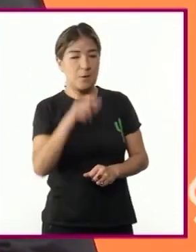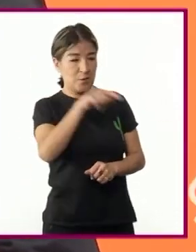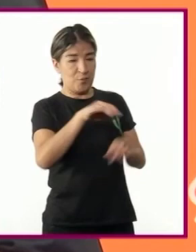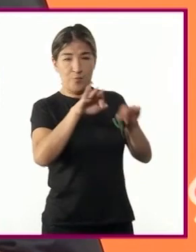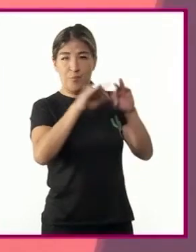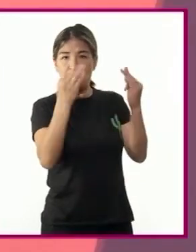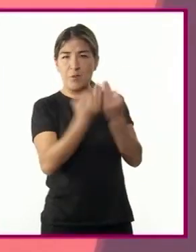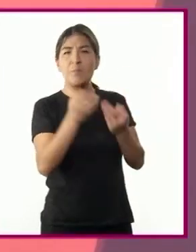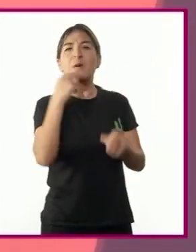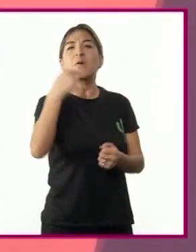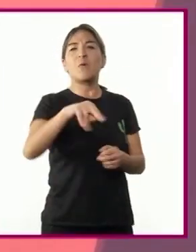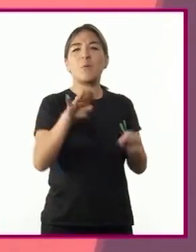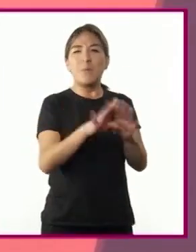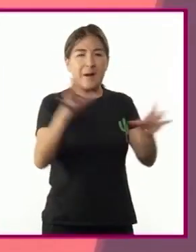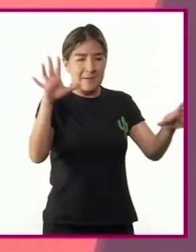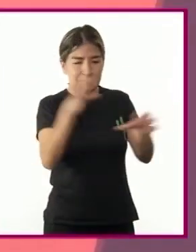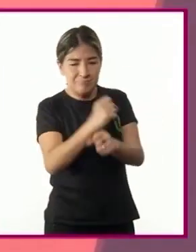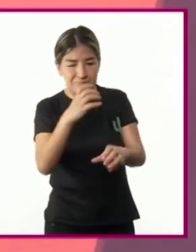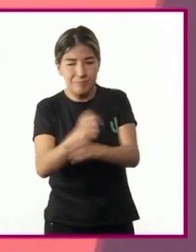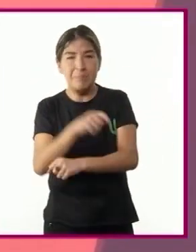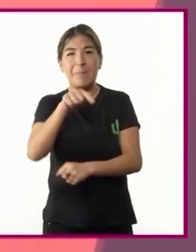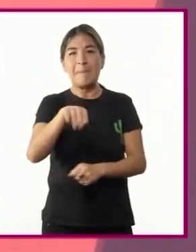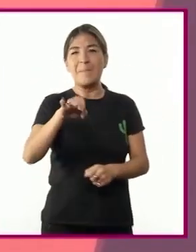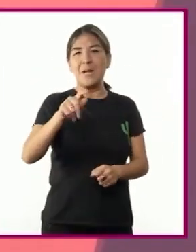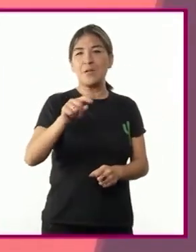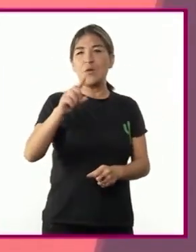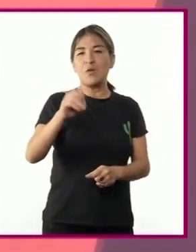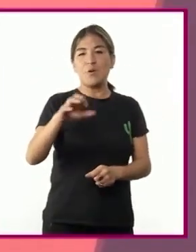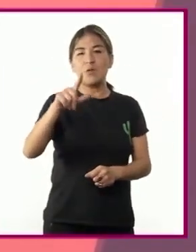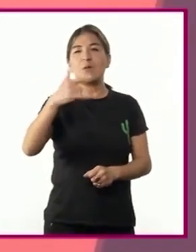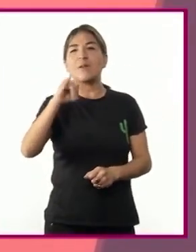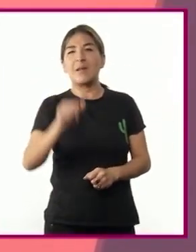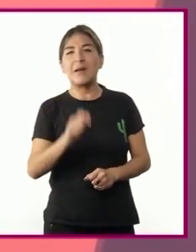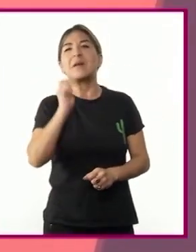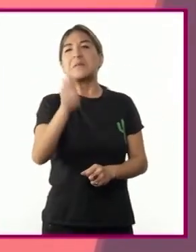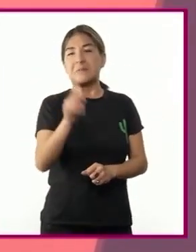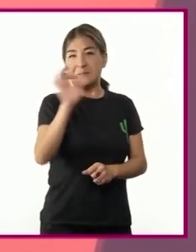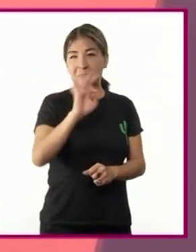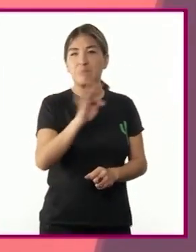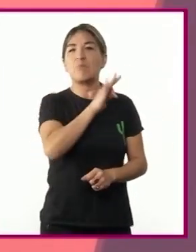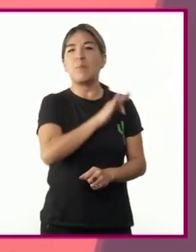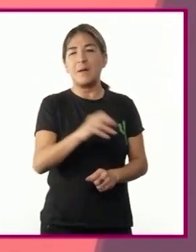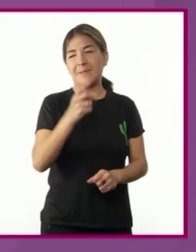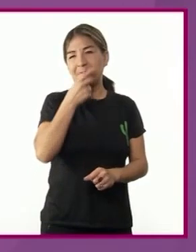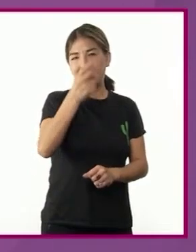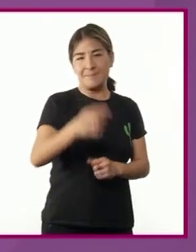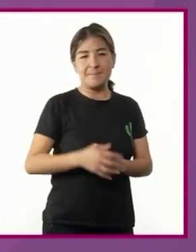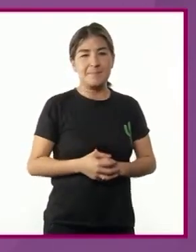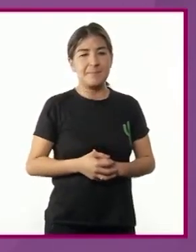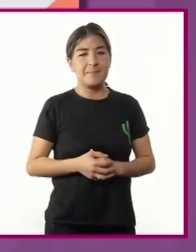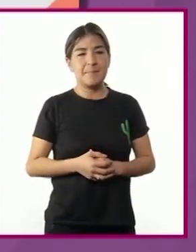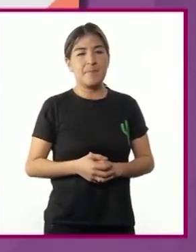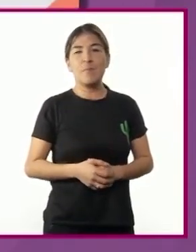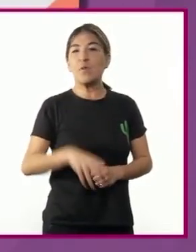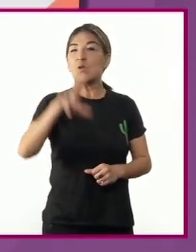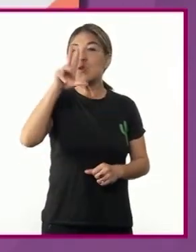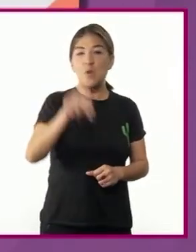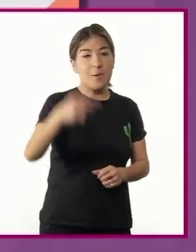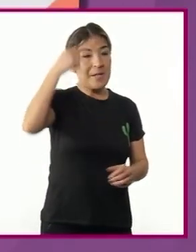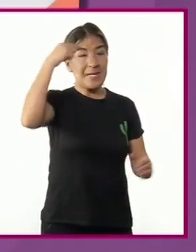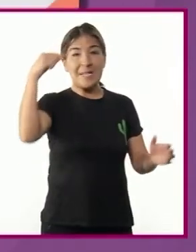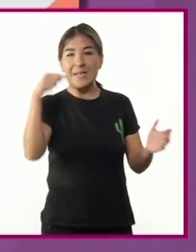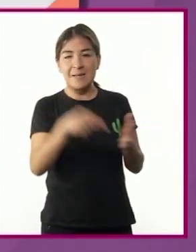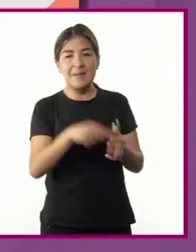formara parte de la descripción de la metodología, muy seguramente diría, no creemos que